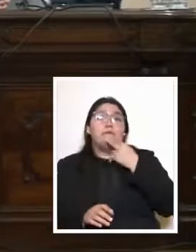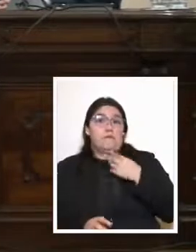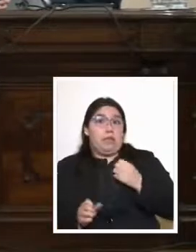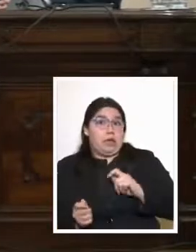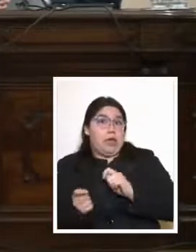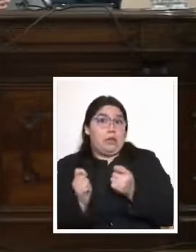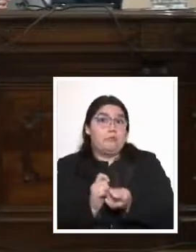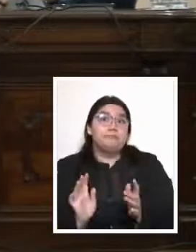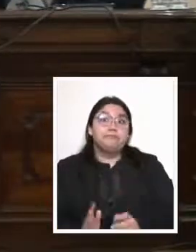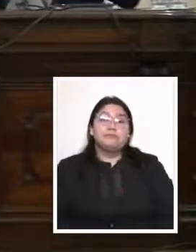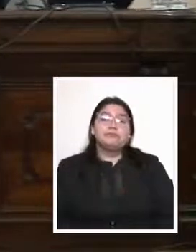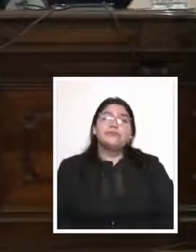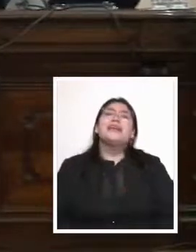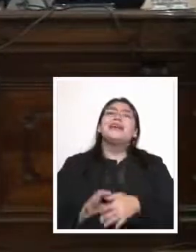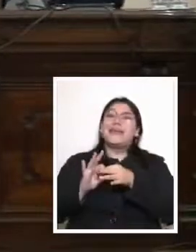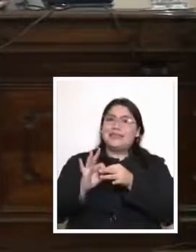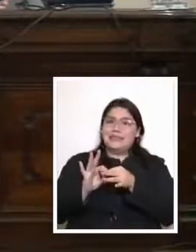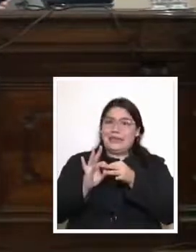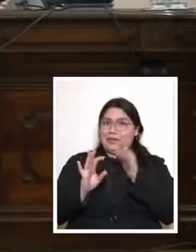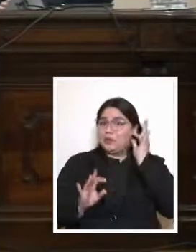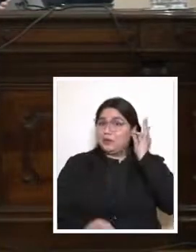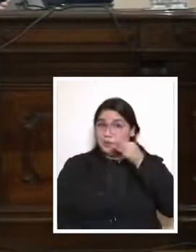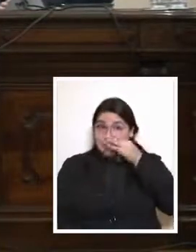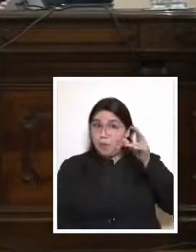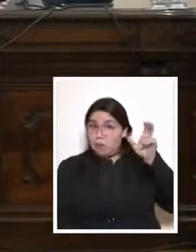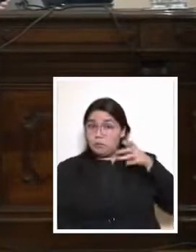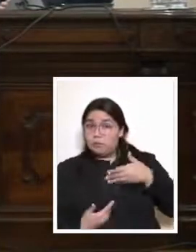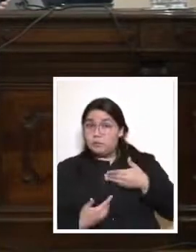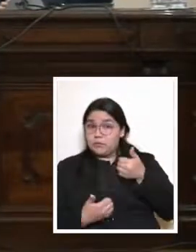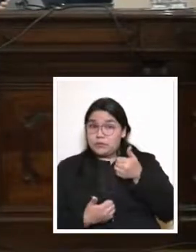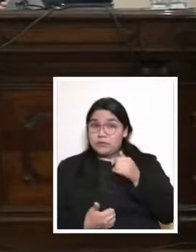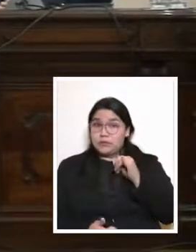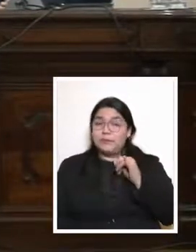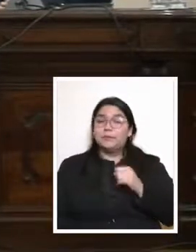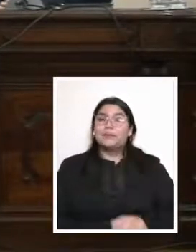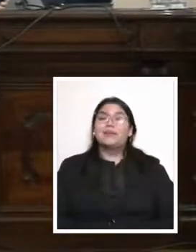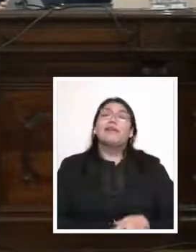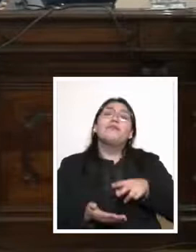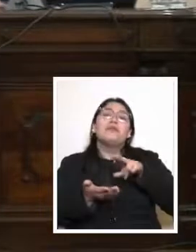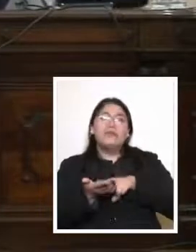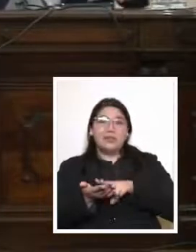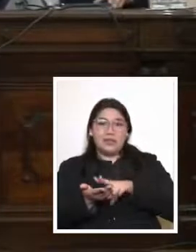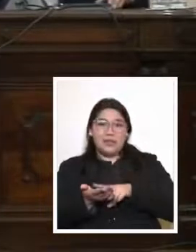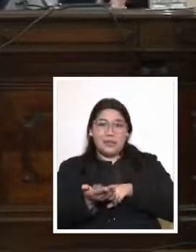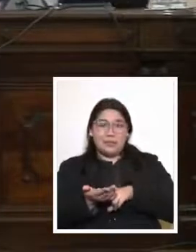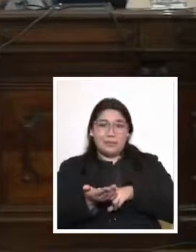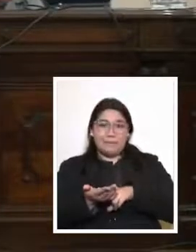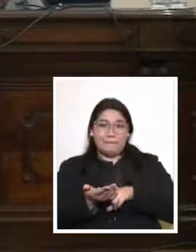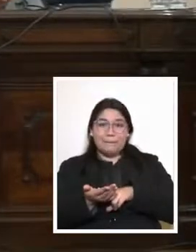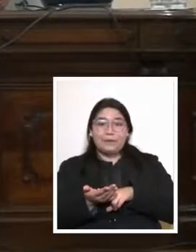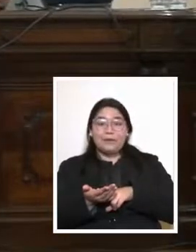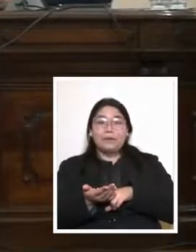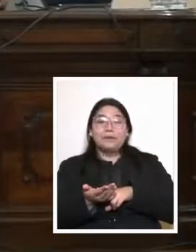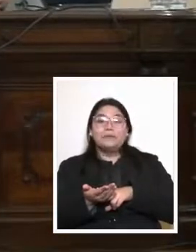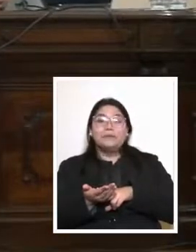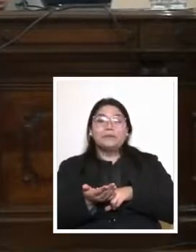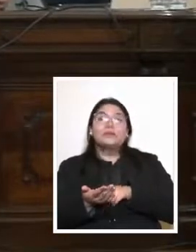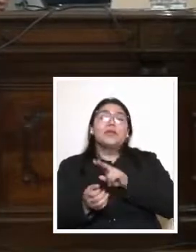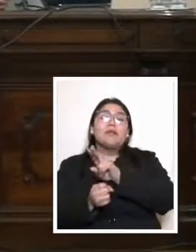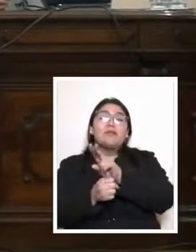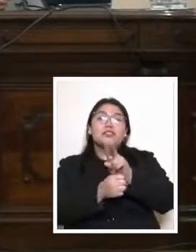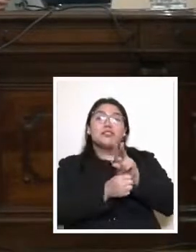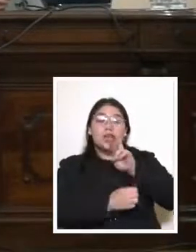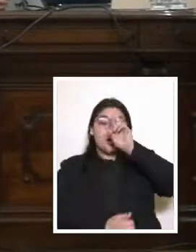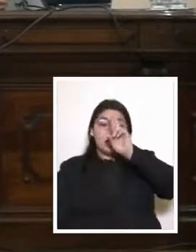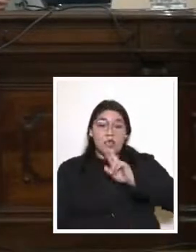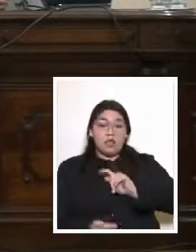Gracias, gracias. Ahí se escucha, ¿cierto? Sí. Sí. La verdad es que el rol transformador, bueno, nosotros sabemos